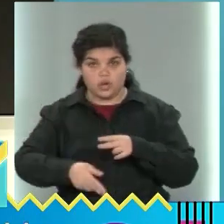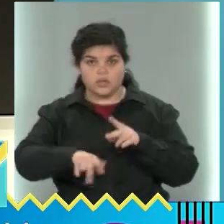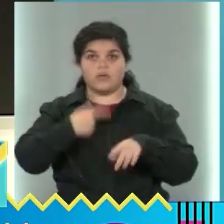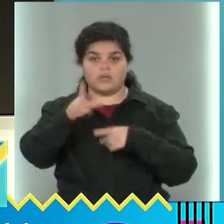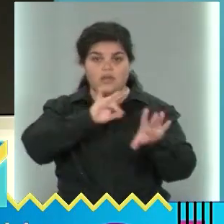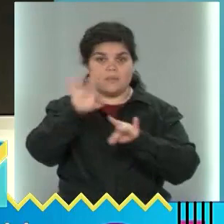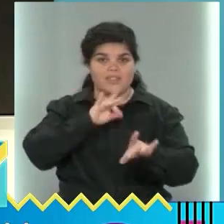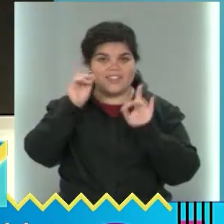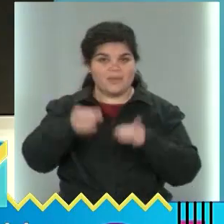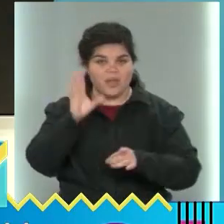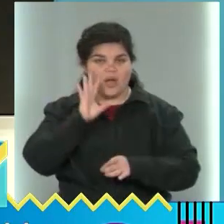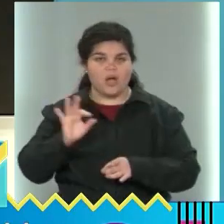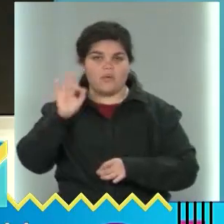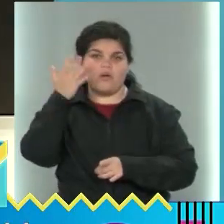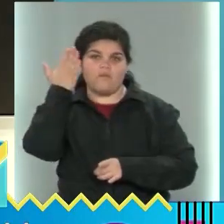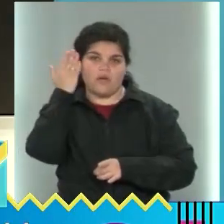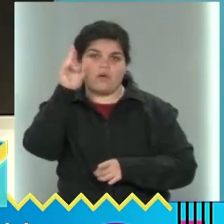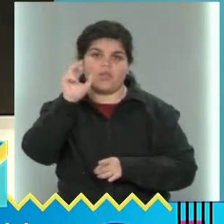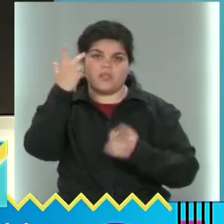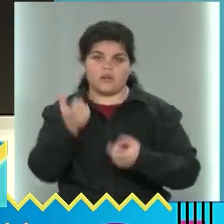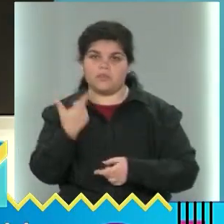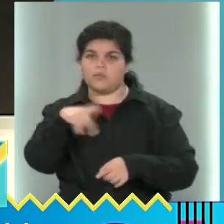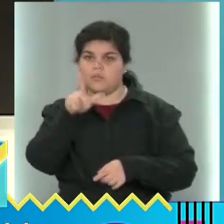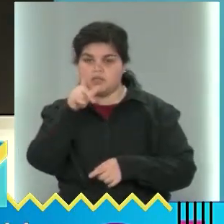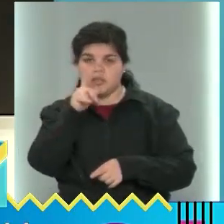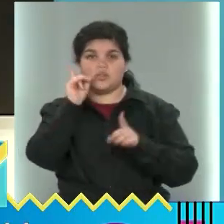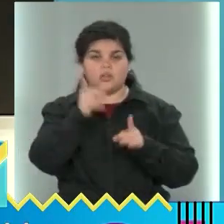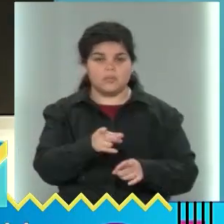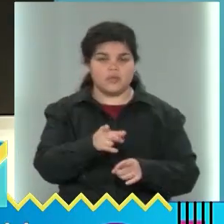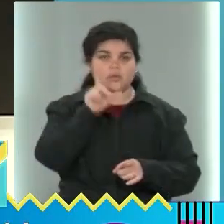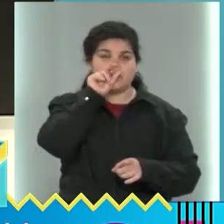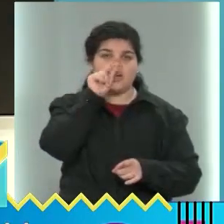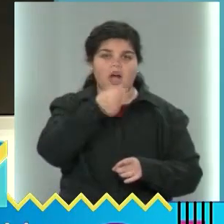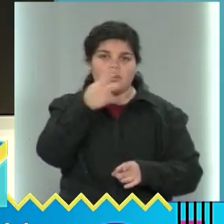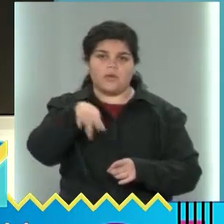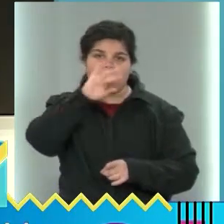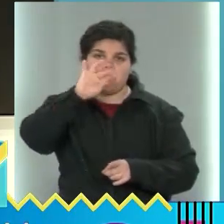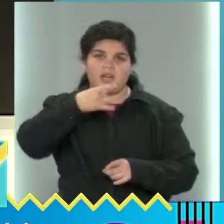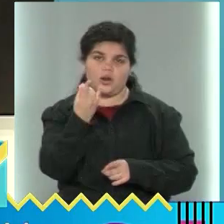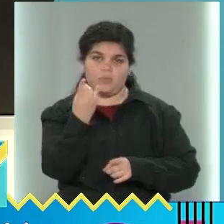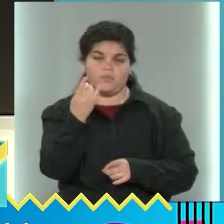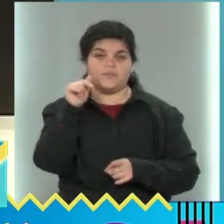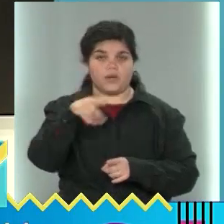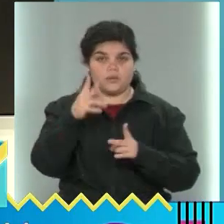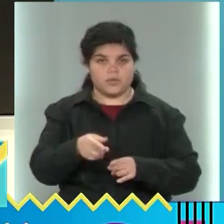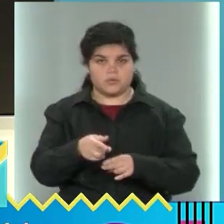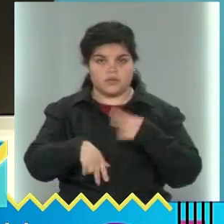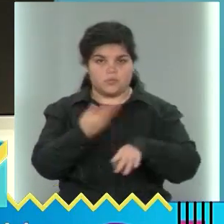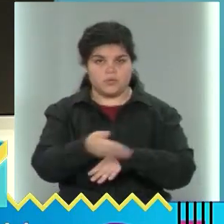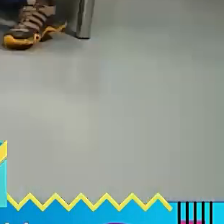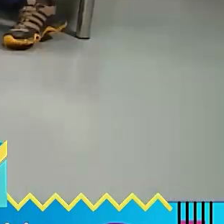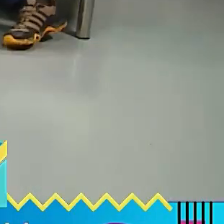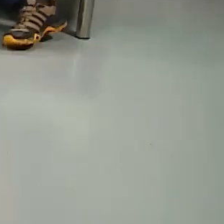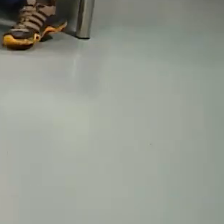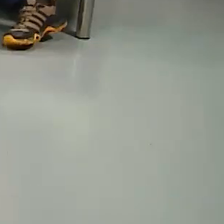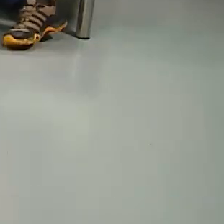ustedes participen, estamos en redes sociales, en Facebook y en Instagram como Distintos Parecidos y en Twitter como @dpsenalú. Una pausa y enseguida continuamos con más.